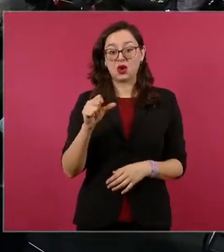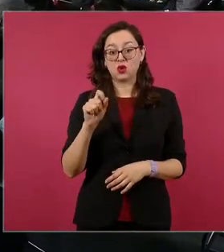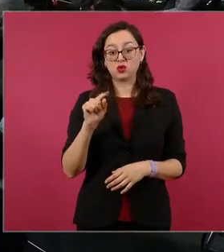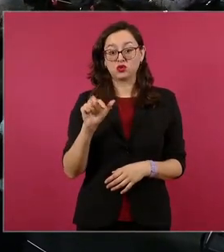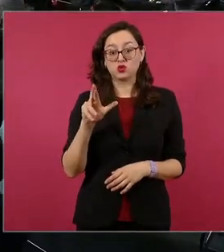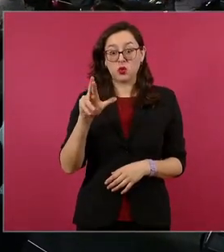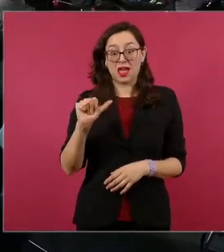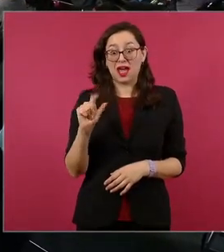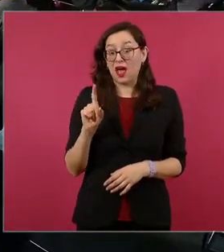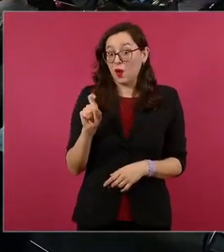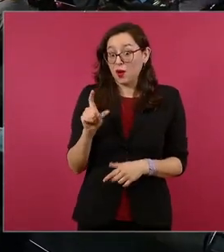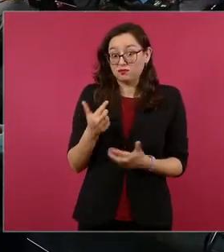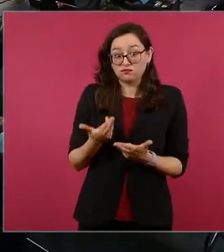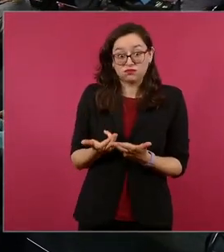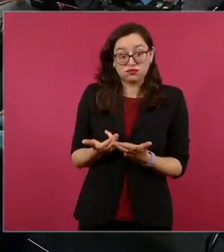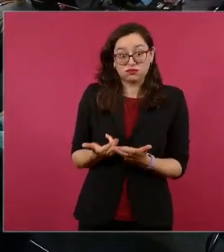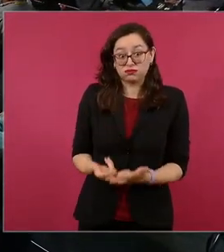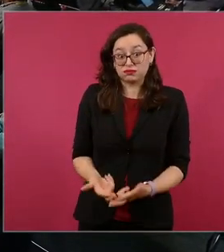lo que nos falta.